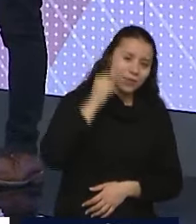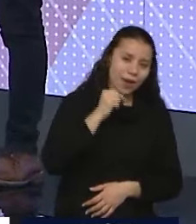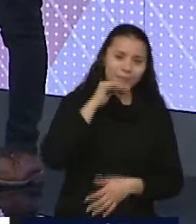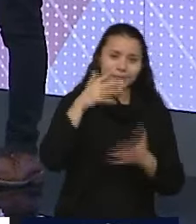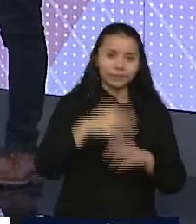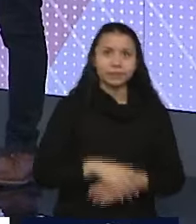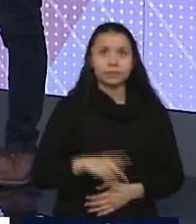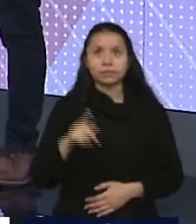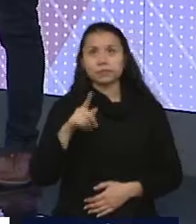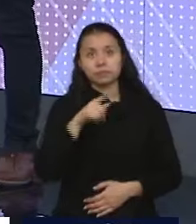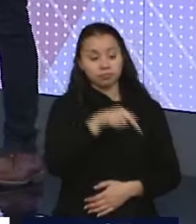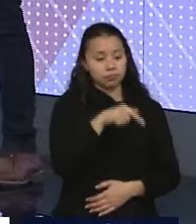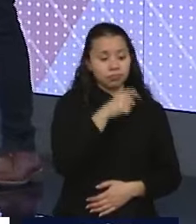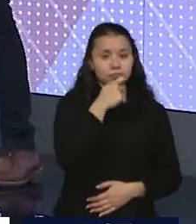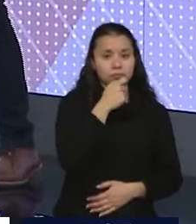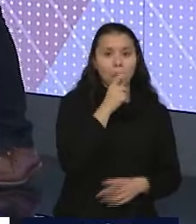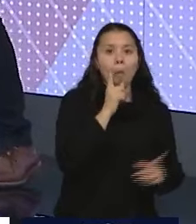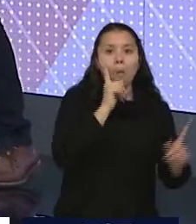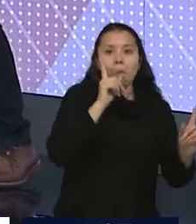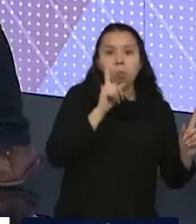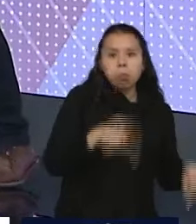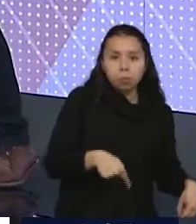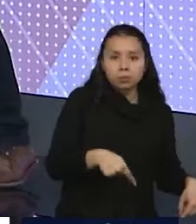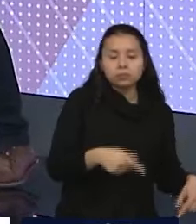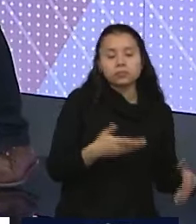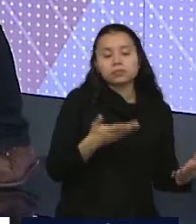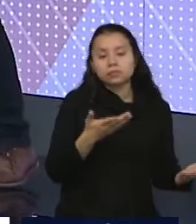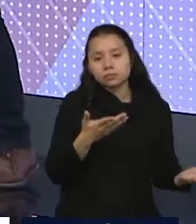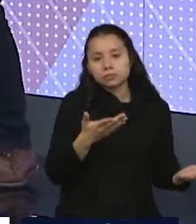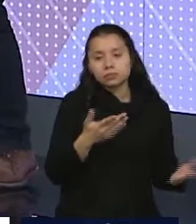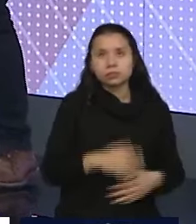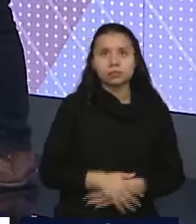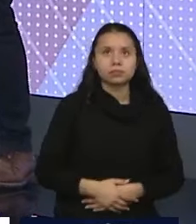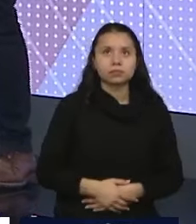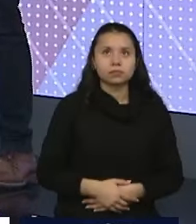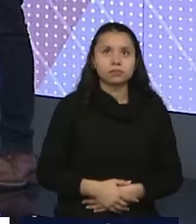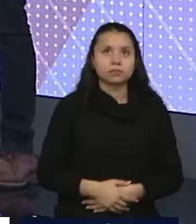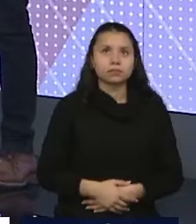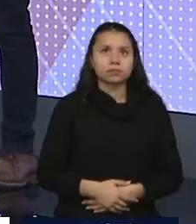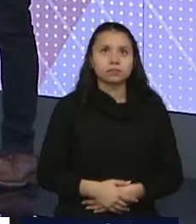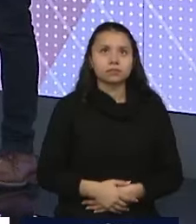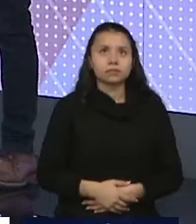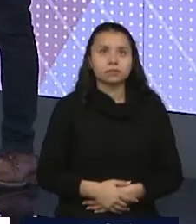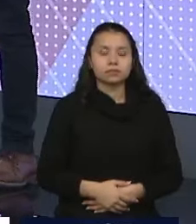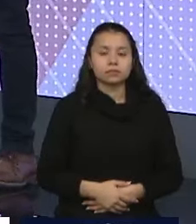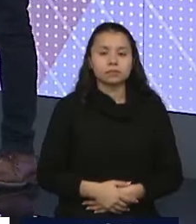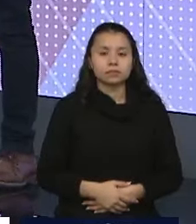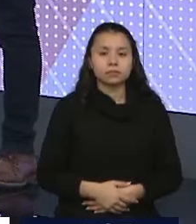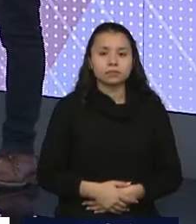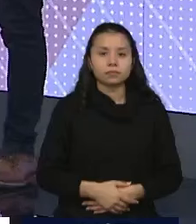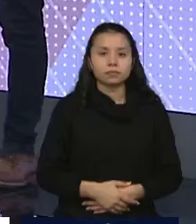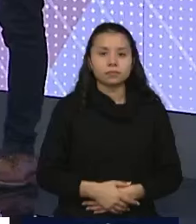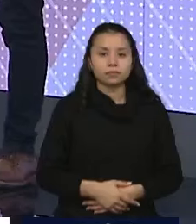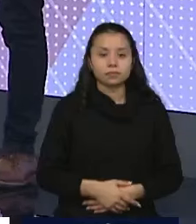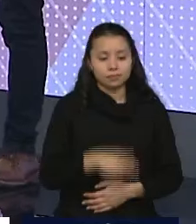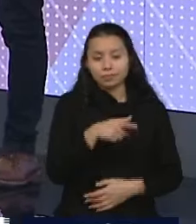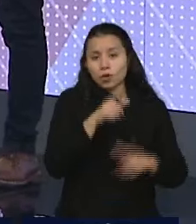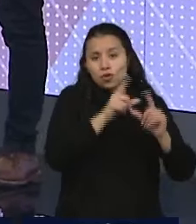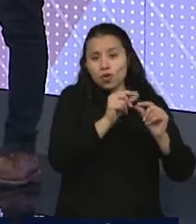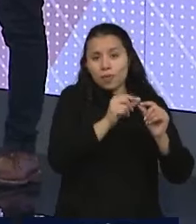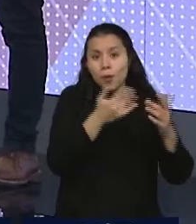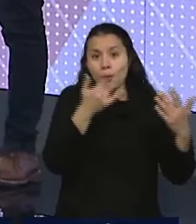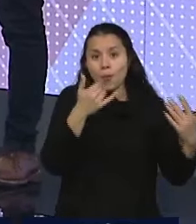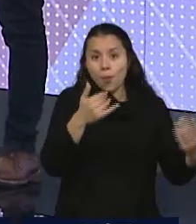sabe, no contesta, tal vez no es metódico lo que estamos diciendo, ¿no? Pero no sé si no es lineal, pero bueno. Pero lo vemos ahí. Hay